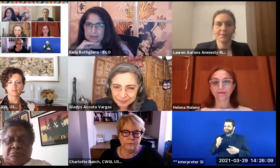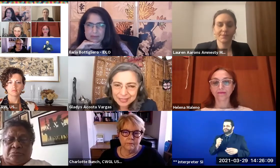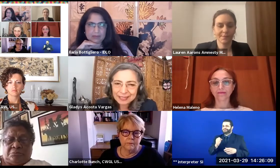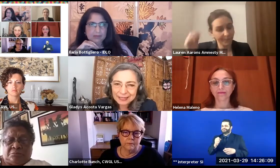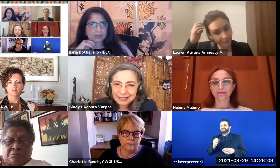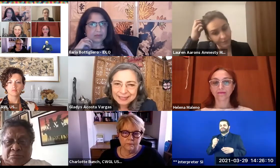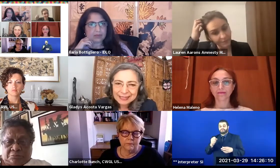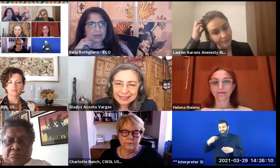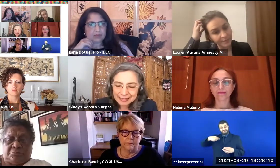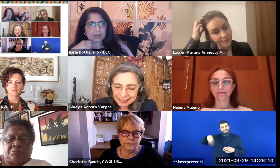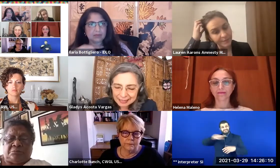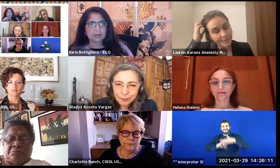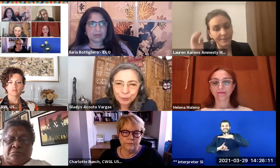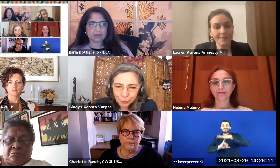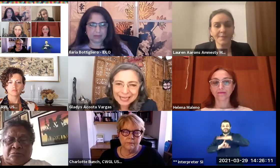sean bien